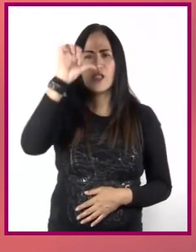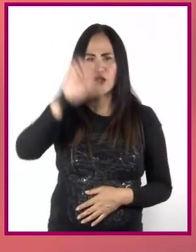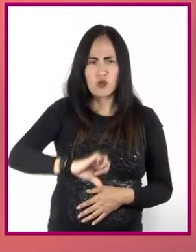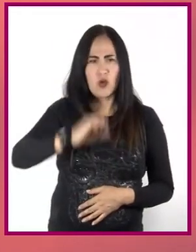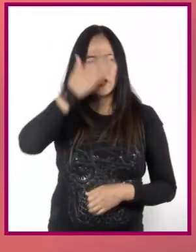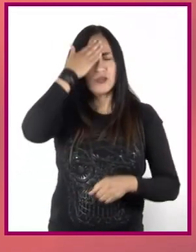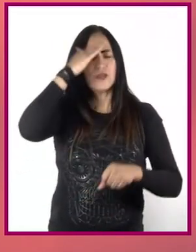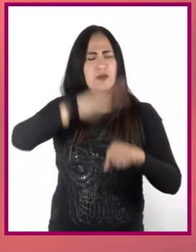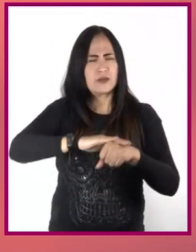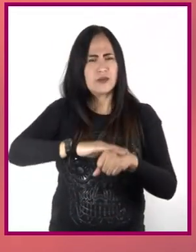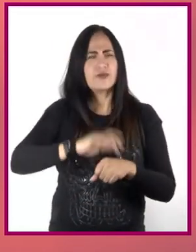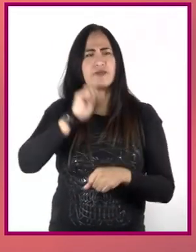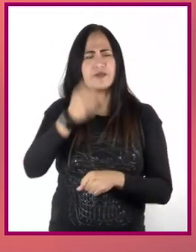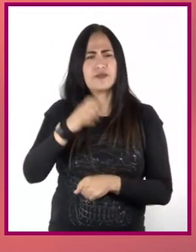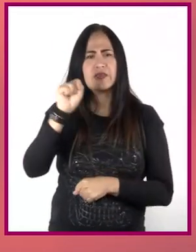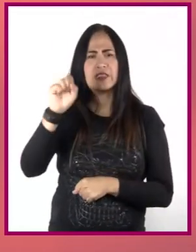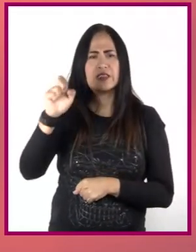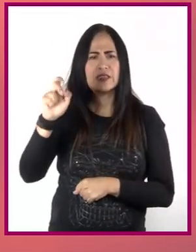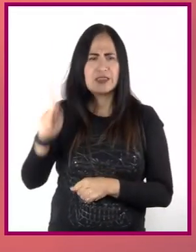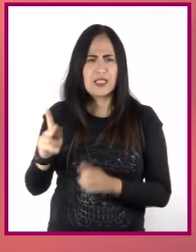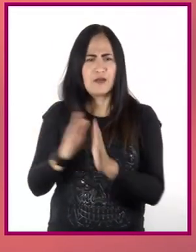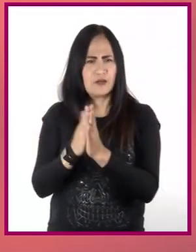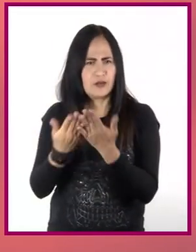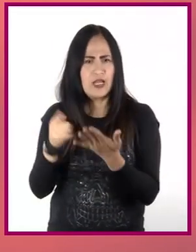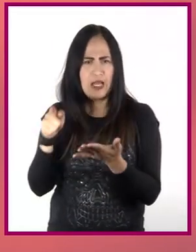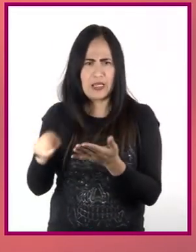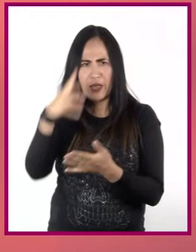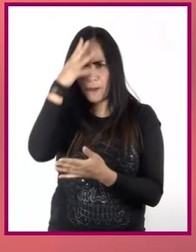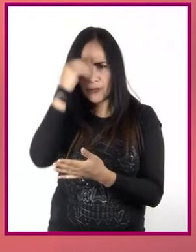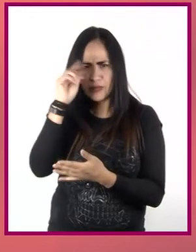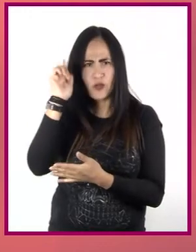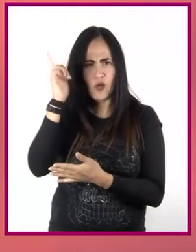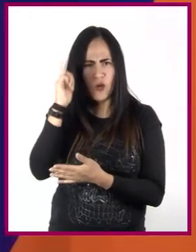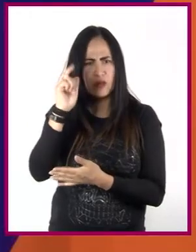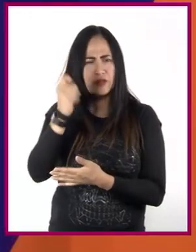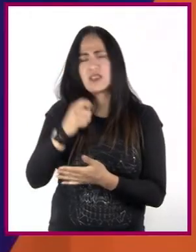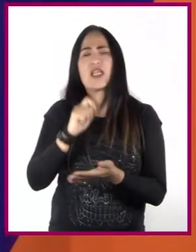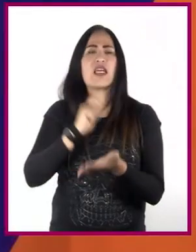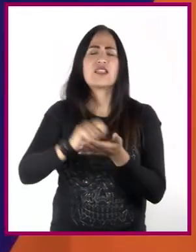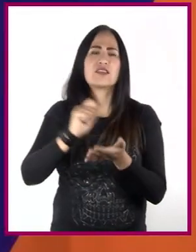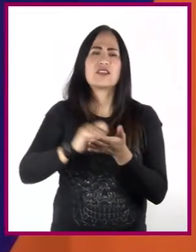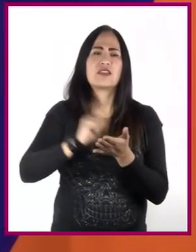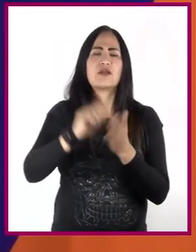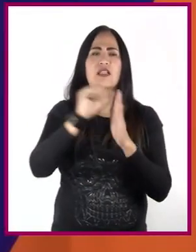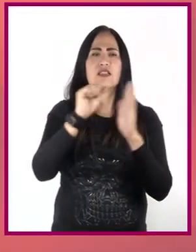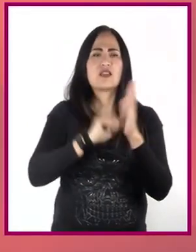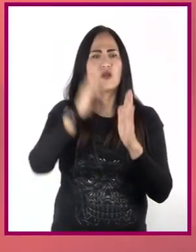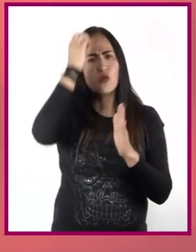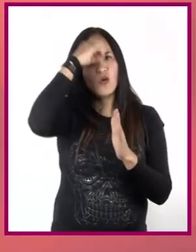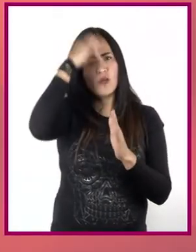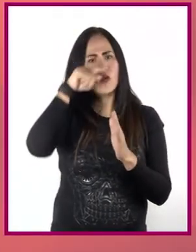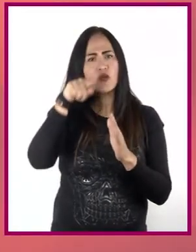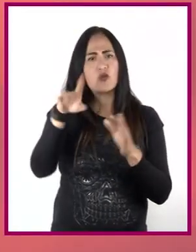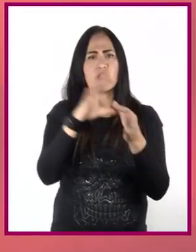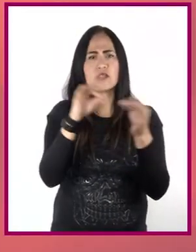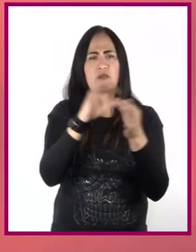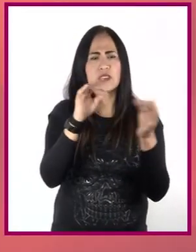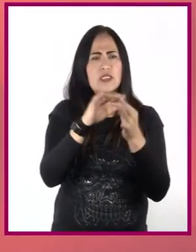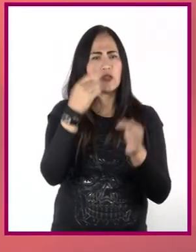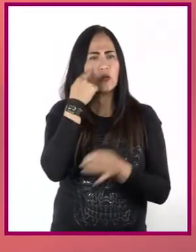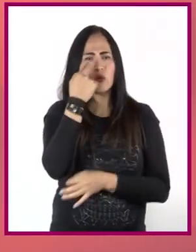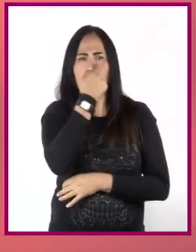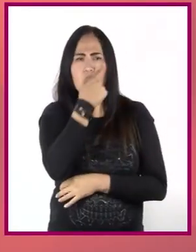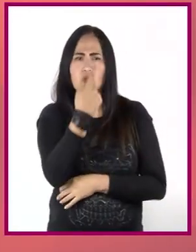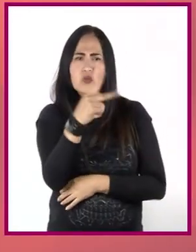sesión, localicen en sus libros de texto el aprendizaje esperado. Escribe artículos de opinión argumentando su punto de vista